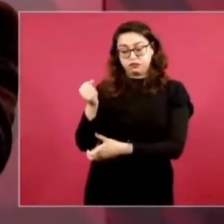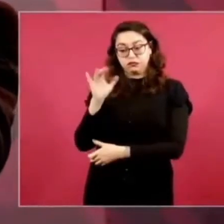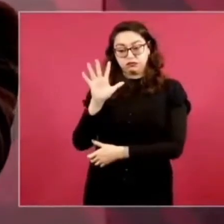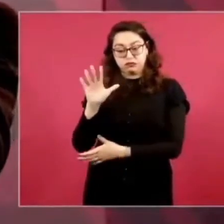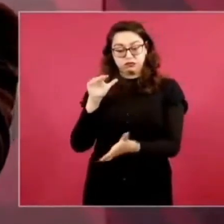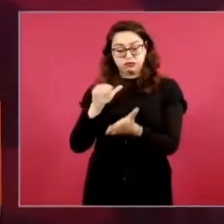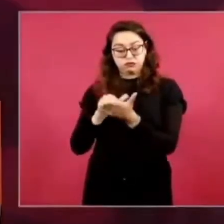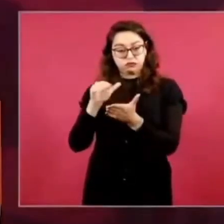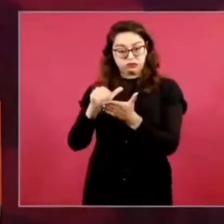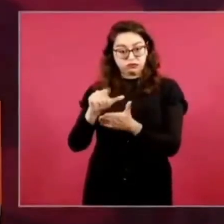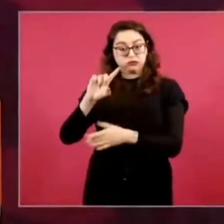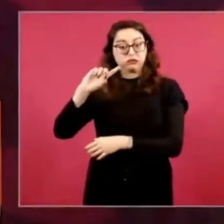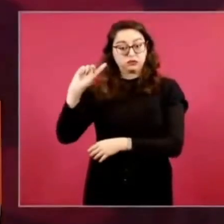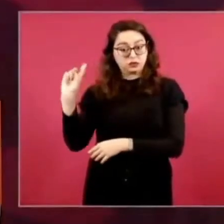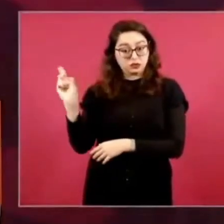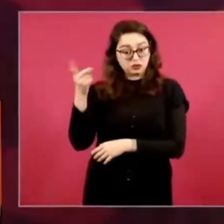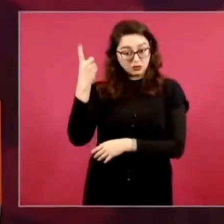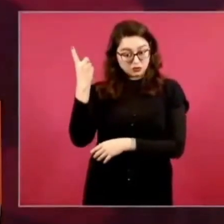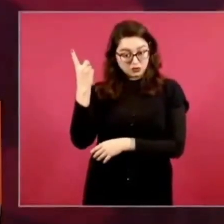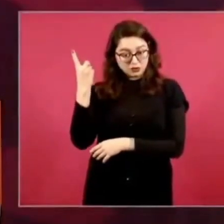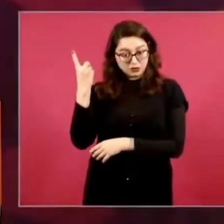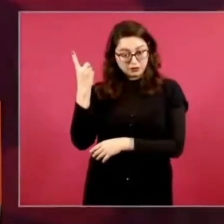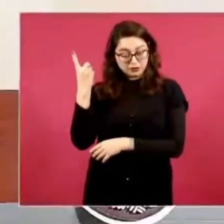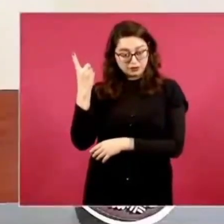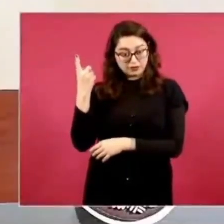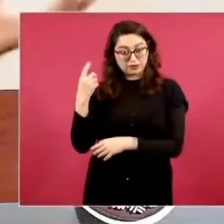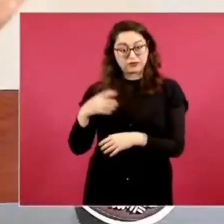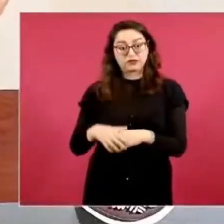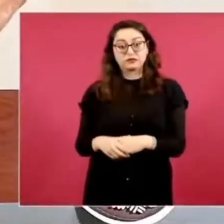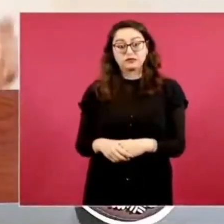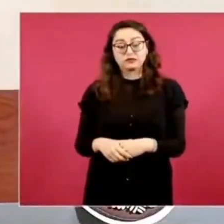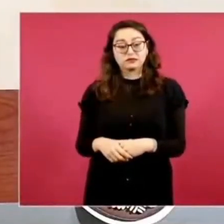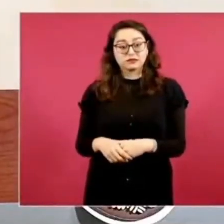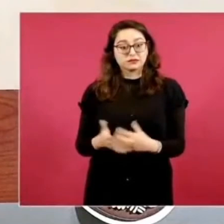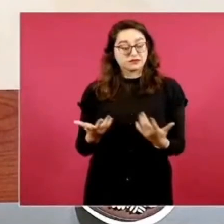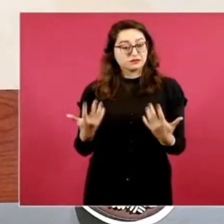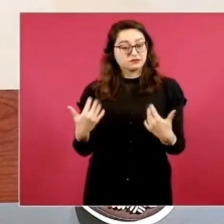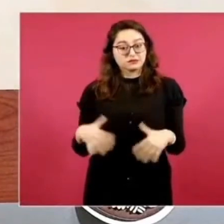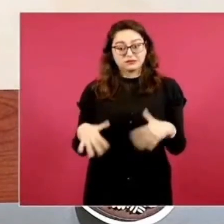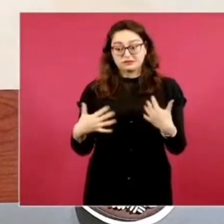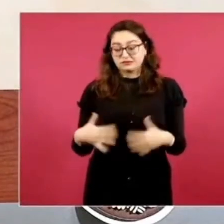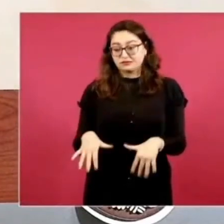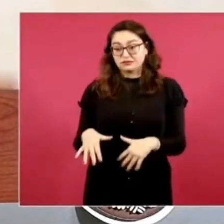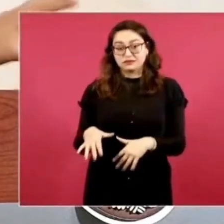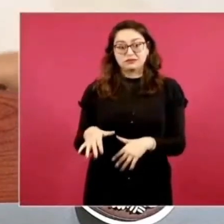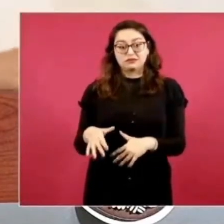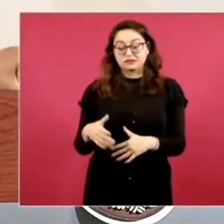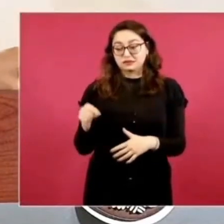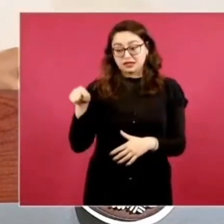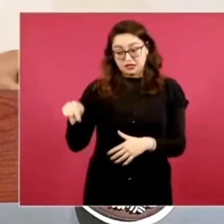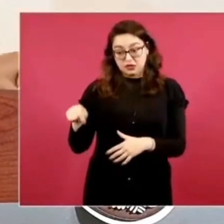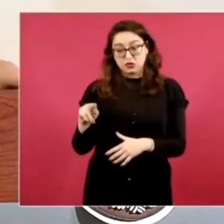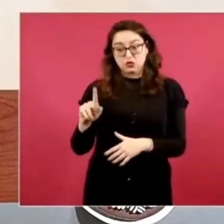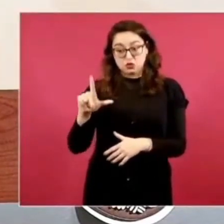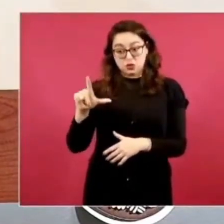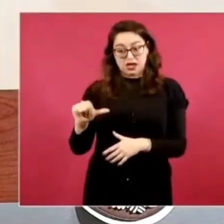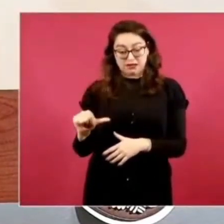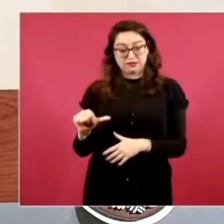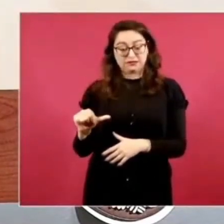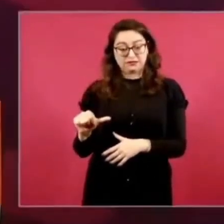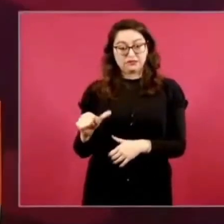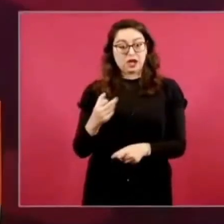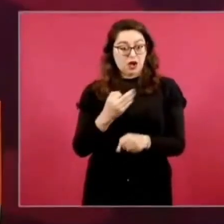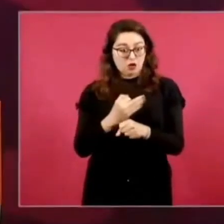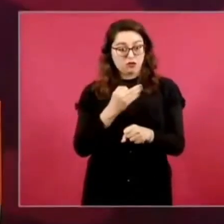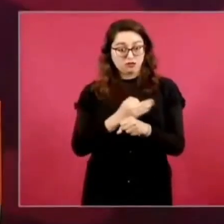millones. Es como si fuese otra refinería en Tula. Ustedes van a Tula